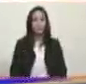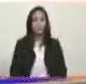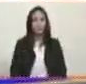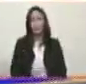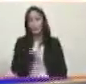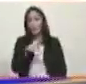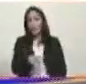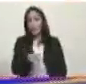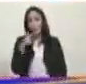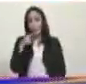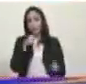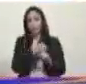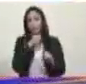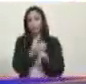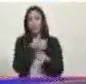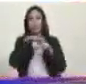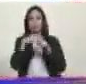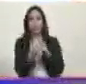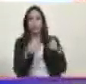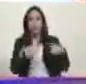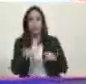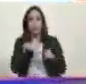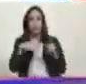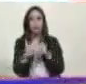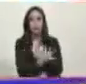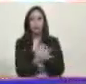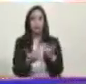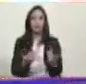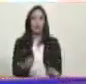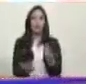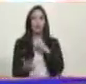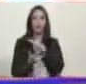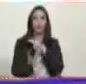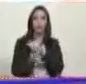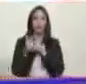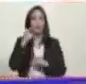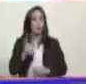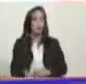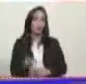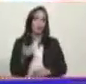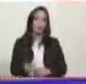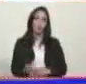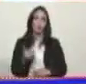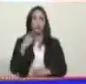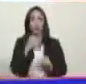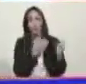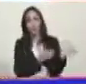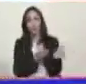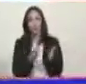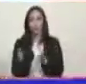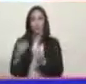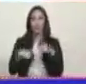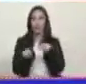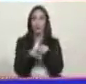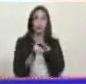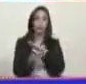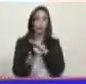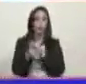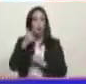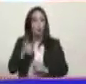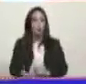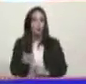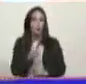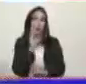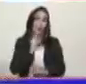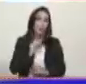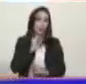que estamos viviendo en nuestro país por nuestra soberanía, el elemento tecnológico es una fase fundamental en ella. Y a través de la experiencia de la